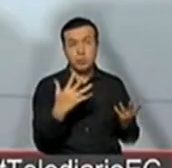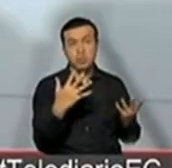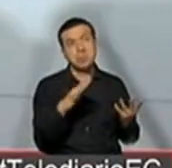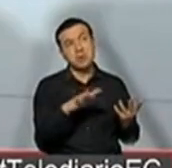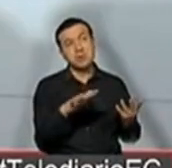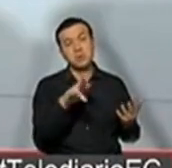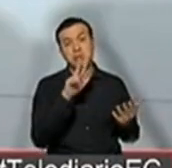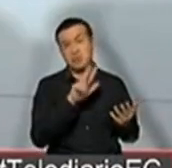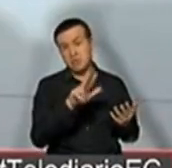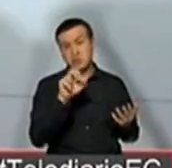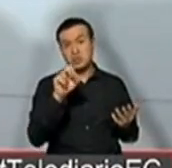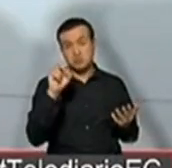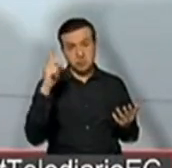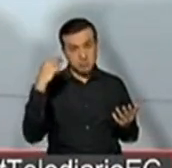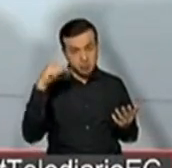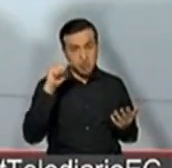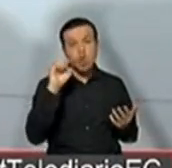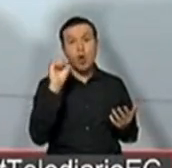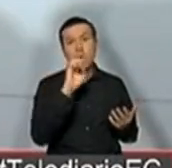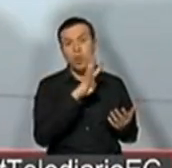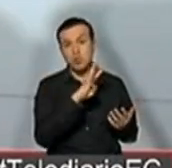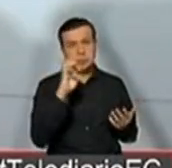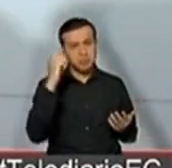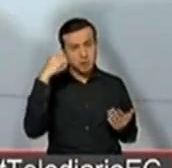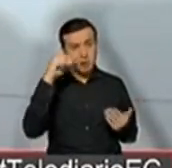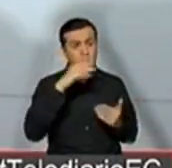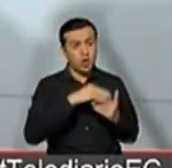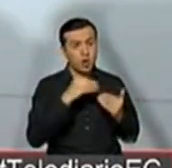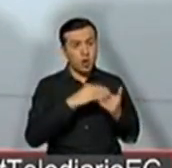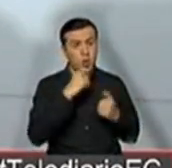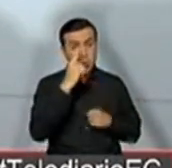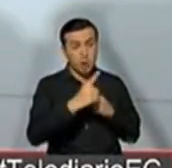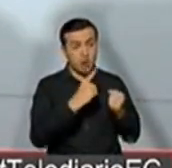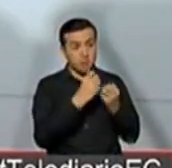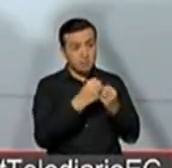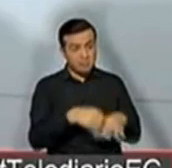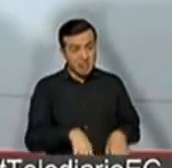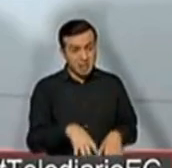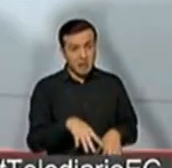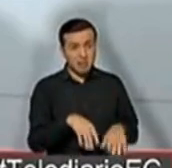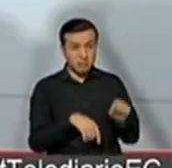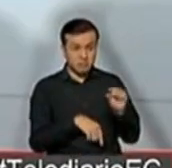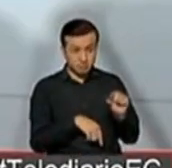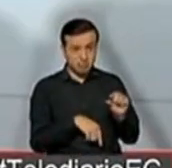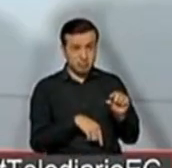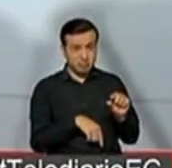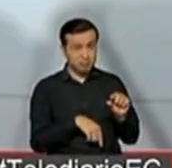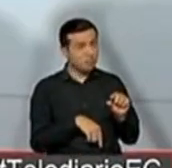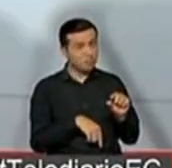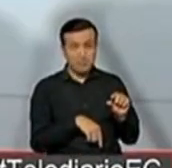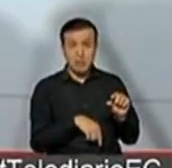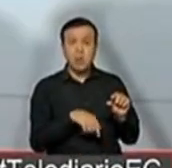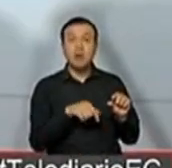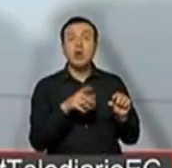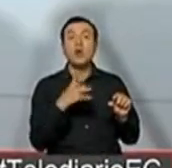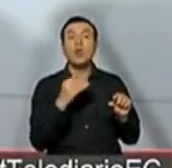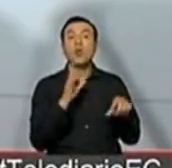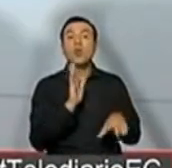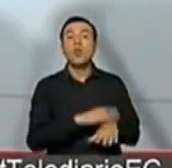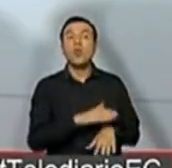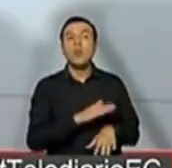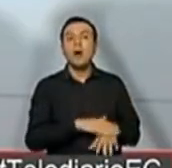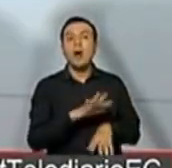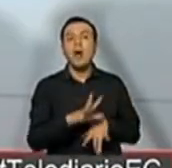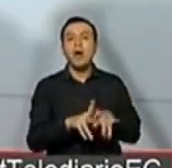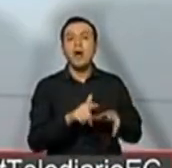unos 300 millones o 400 millones de dólares al año en ese nivel. Pero repito, es por la corrupción